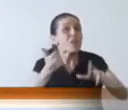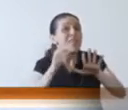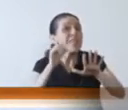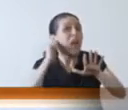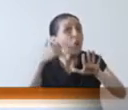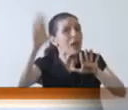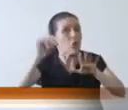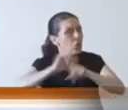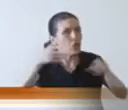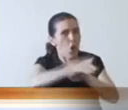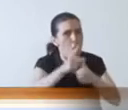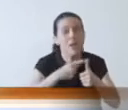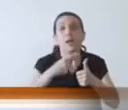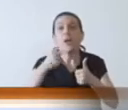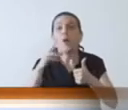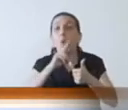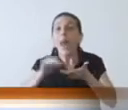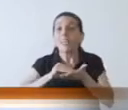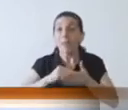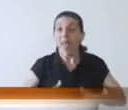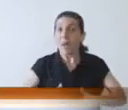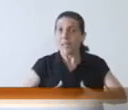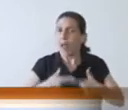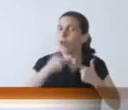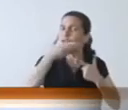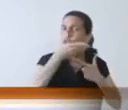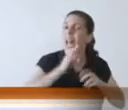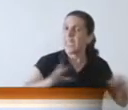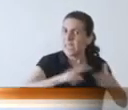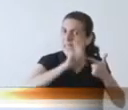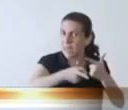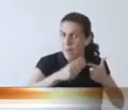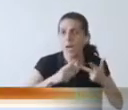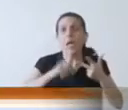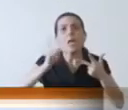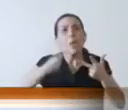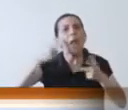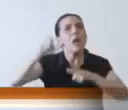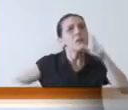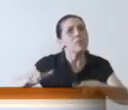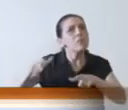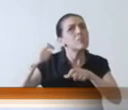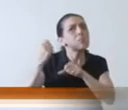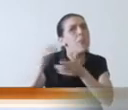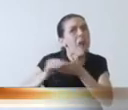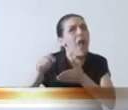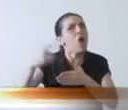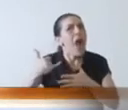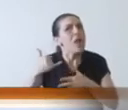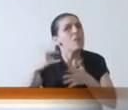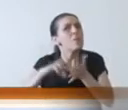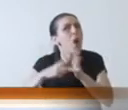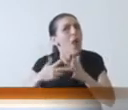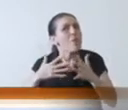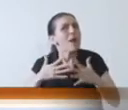a las trabajadoras embarazadas y a una serie de trabajadores con determinadas afecciones crónicas que ustedes van a